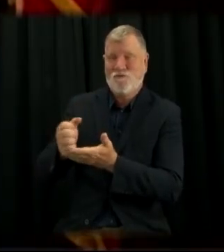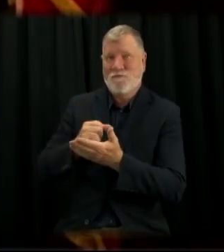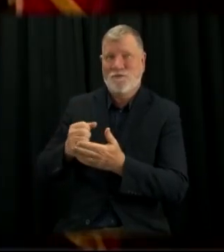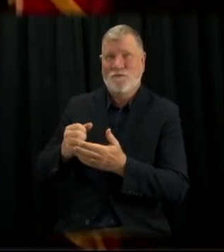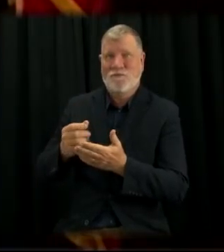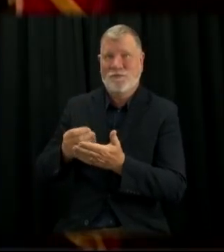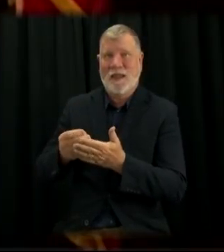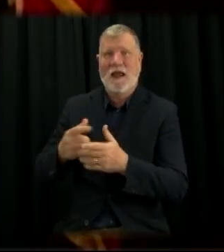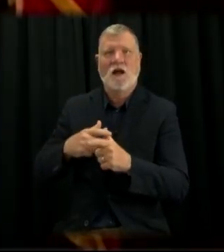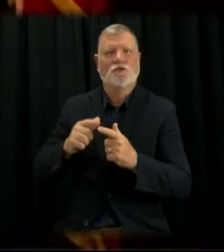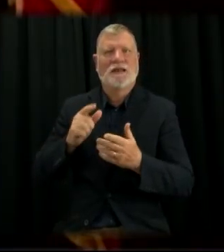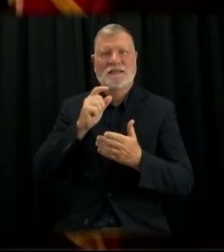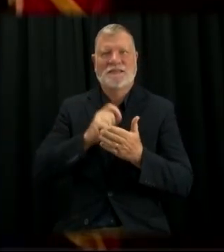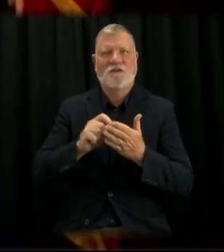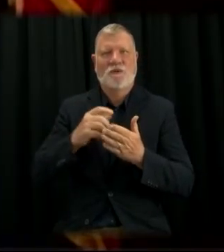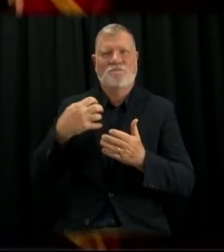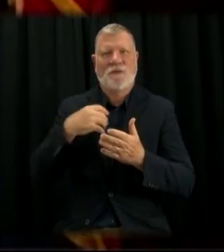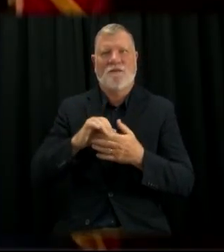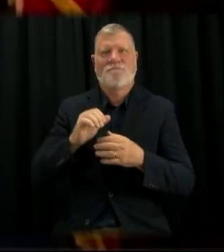secretario de Hacienda.